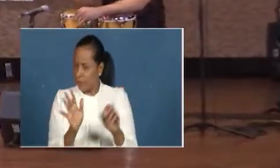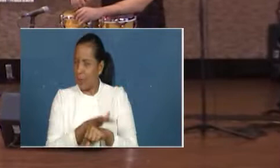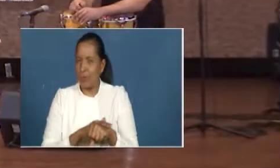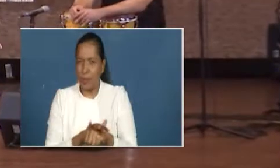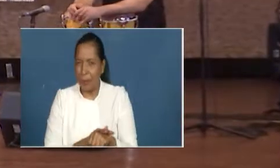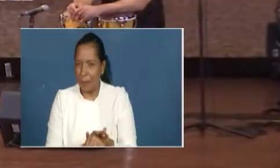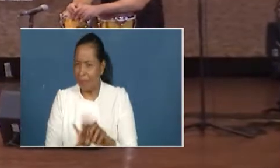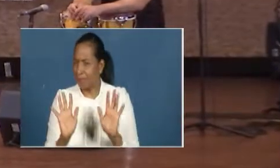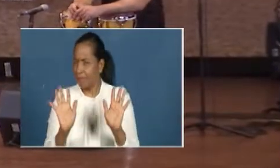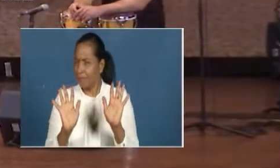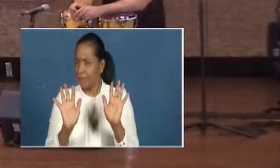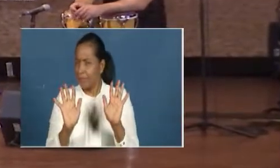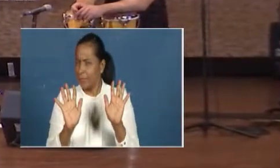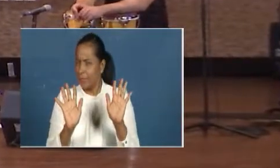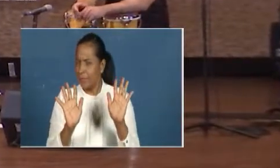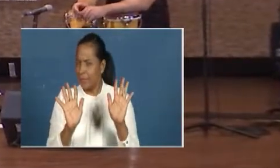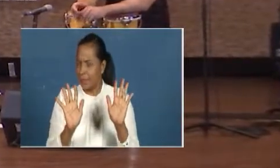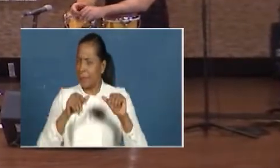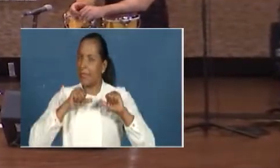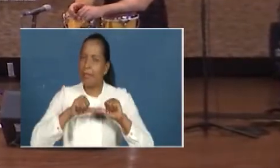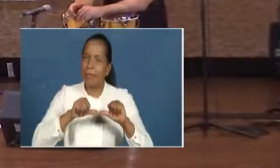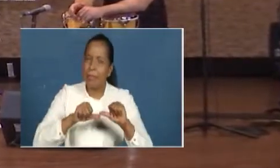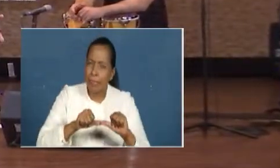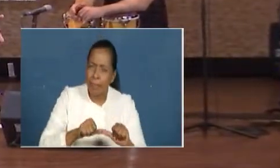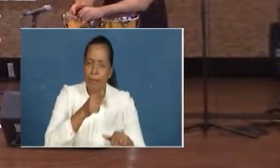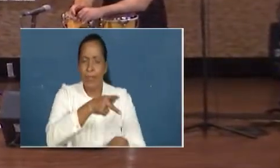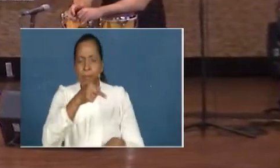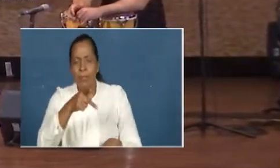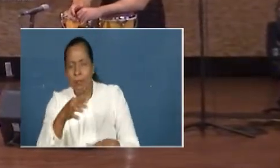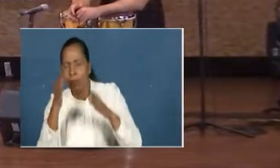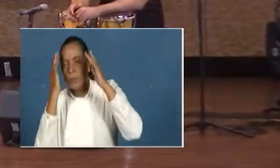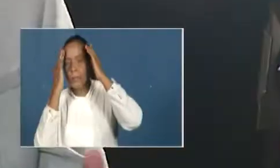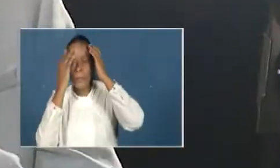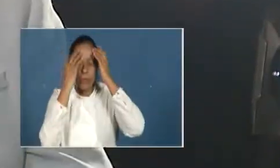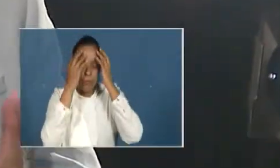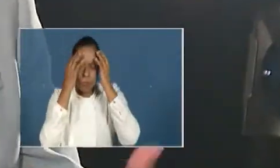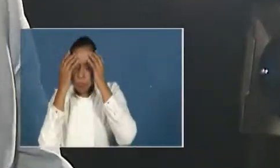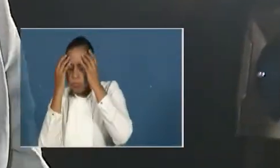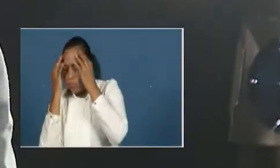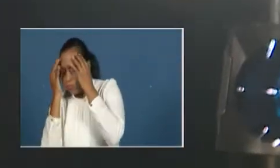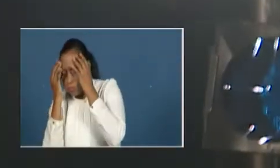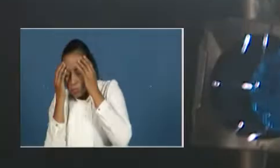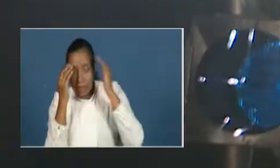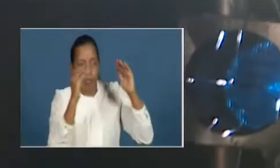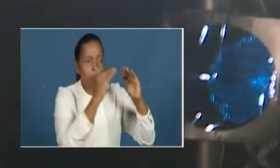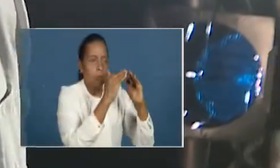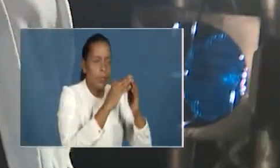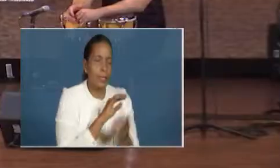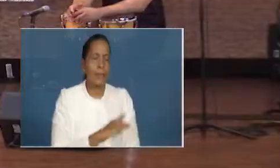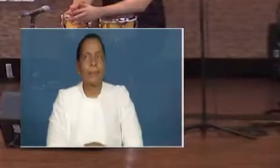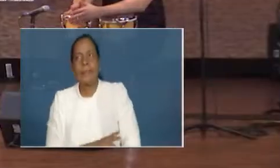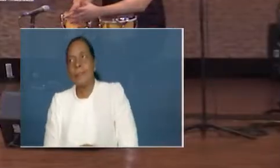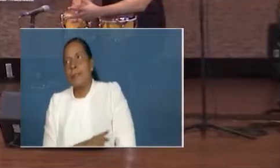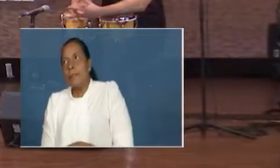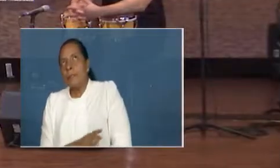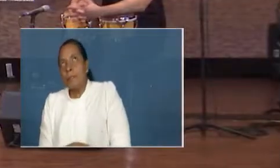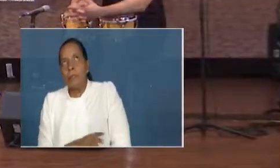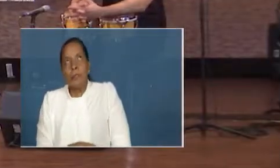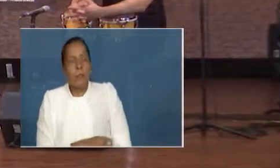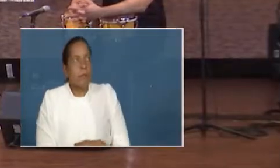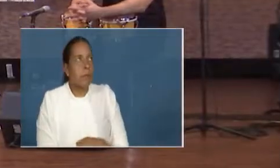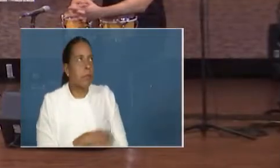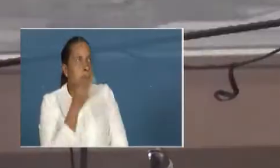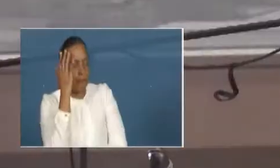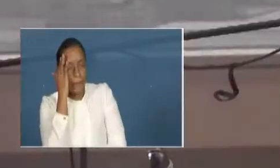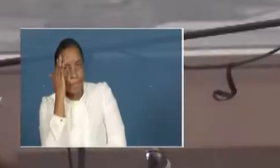se peguen. Eso pasa. Hay mucha gente desesperada, mucha gente que está... Exactamente. Preocupada. Sí, claro que sí. La mente en otras cosas, muchas cosas,